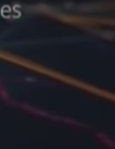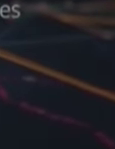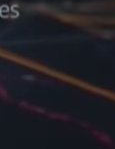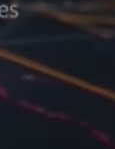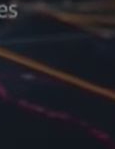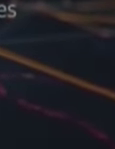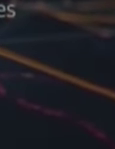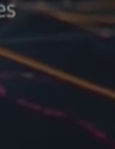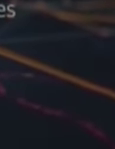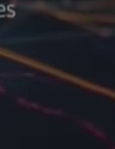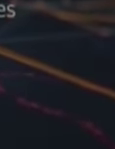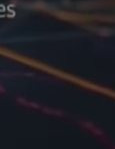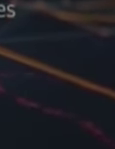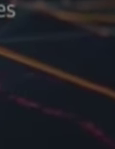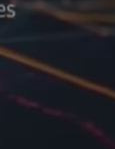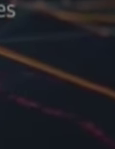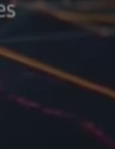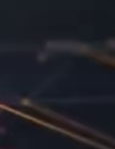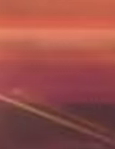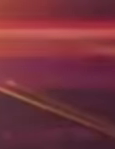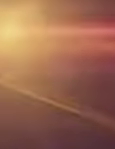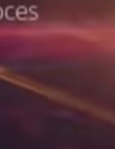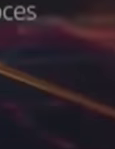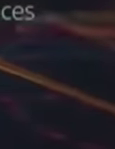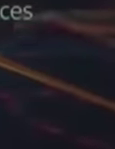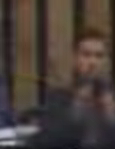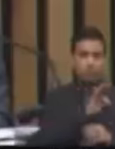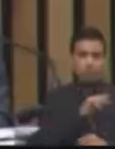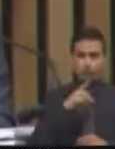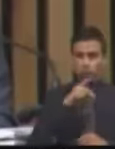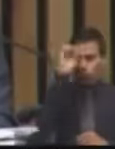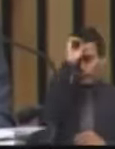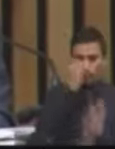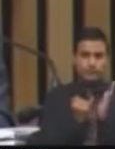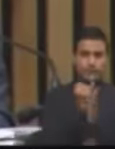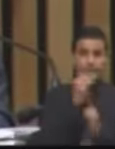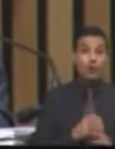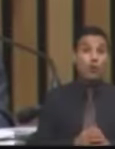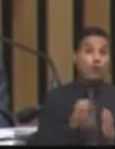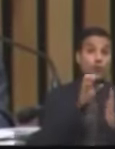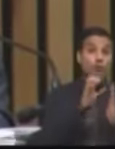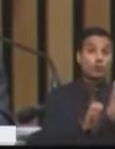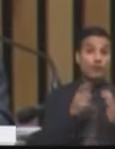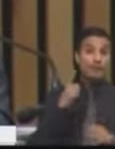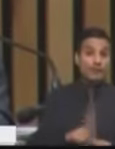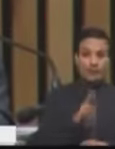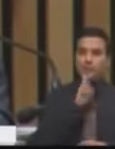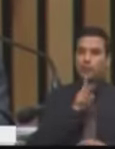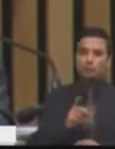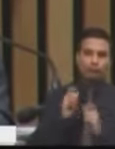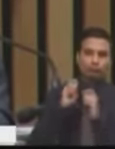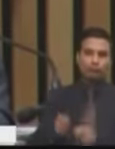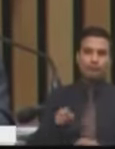las noticias y todas las voces. Consejero electoral Ciro Murayama. Antes iba a ser el 27 de